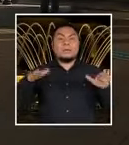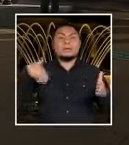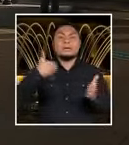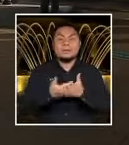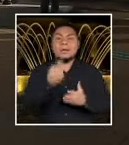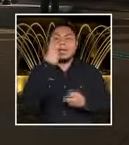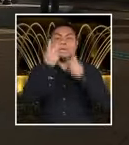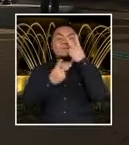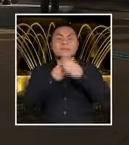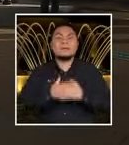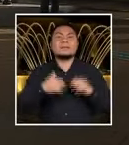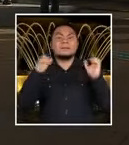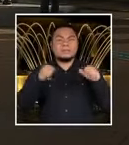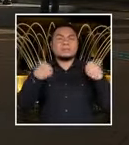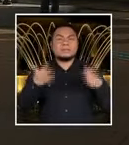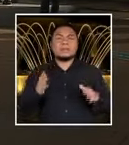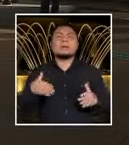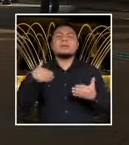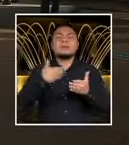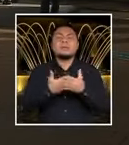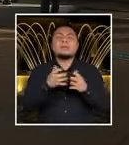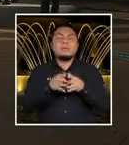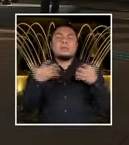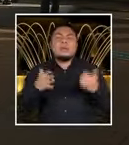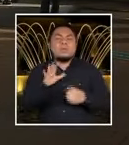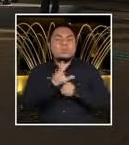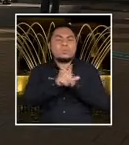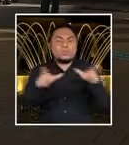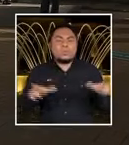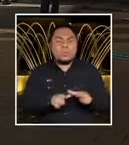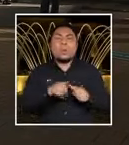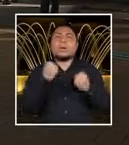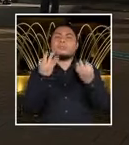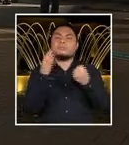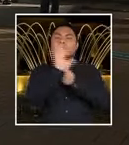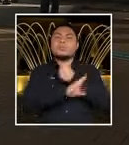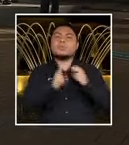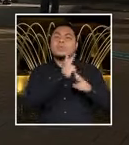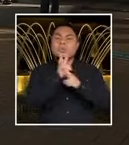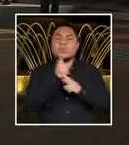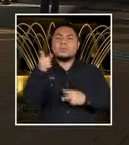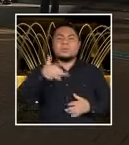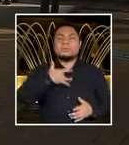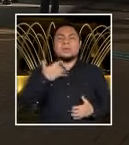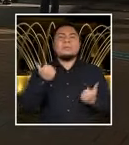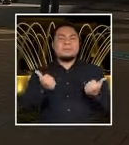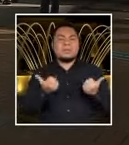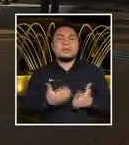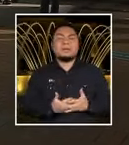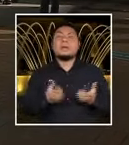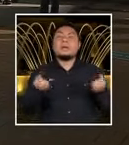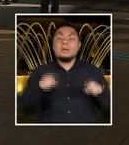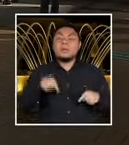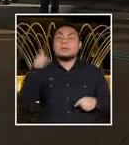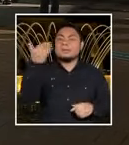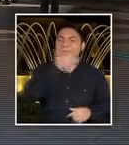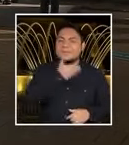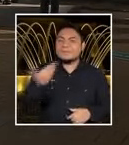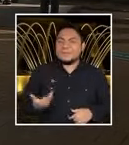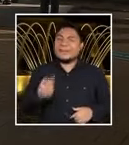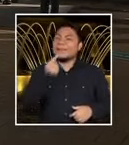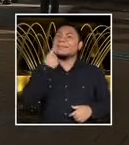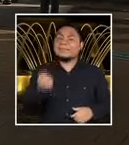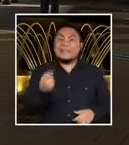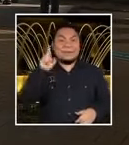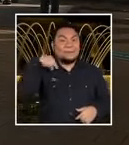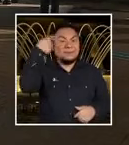a visitarnos van a llegar a un lugar seguro. Y lo que viene de aquí en adelante, presidente, en las próximas